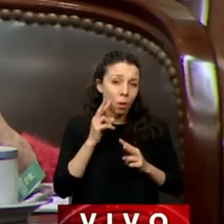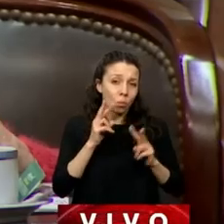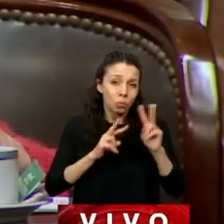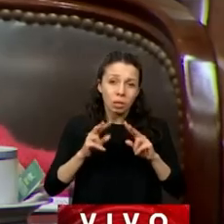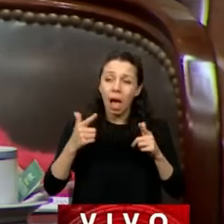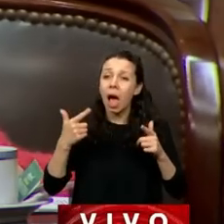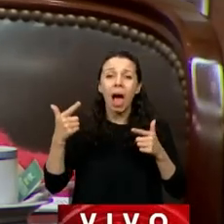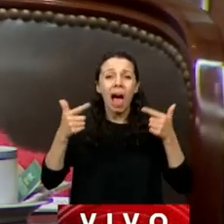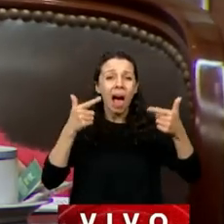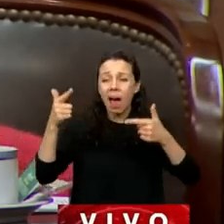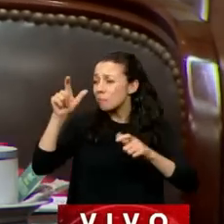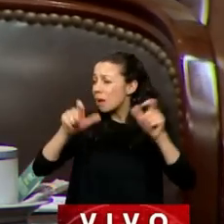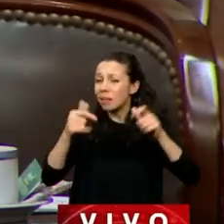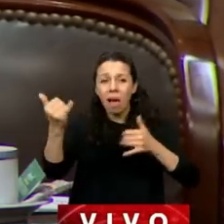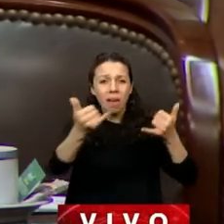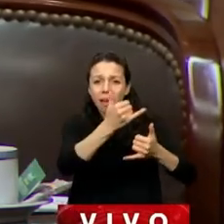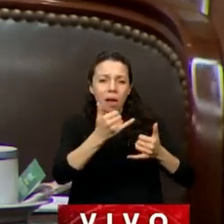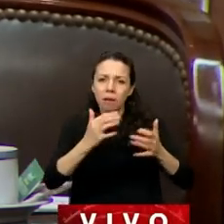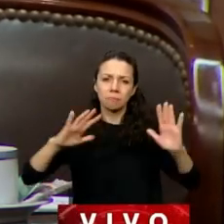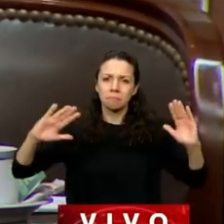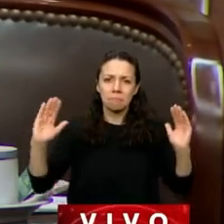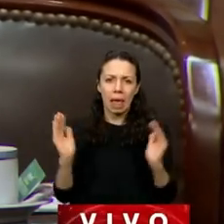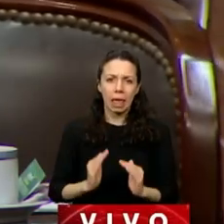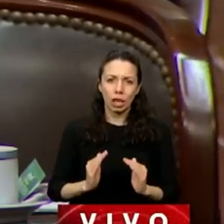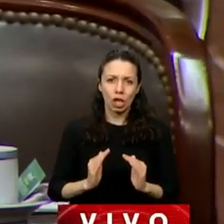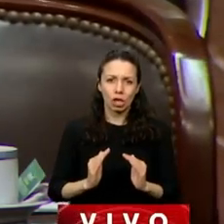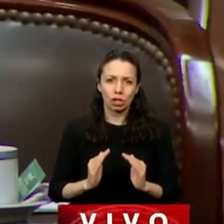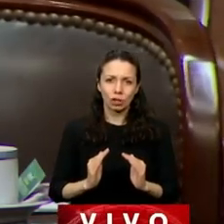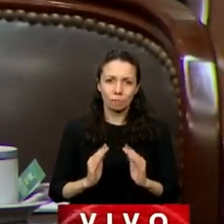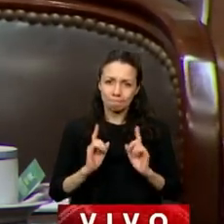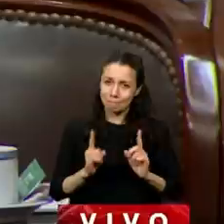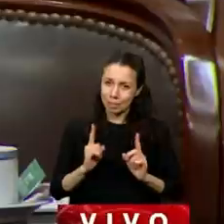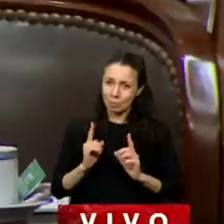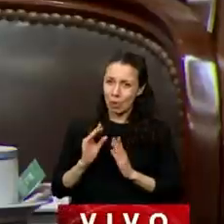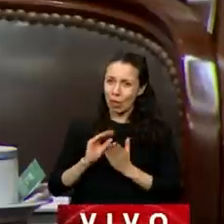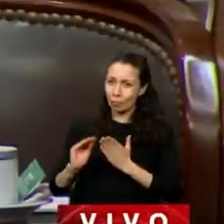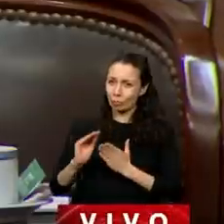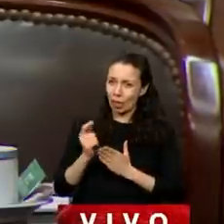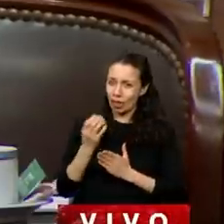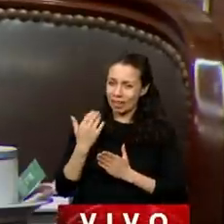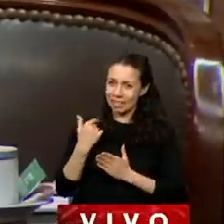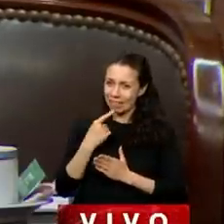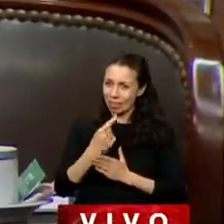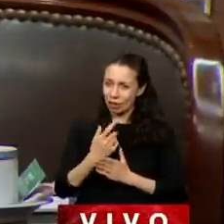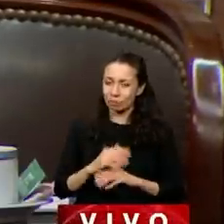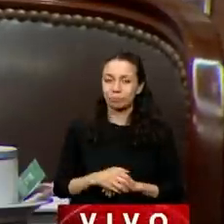menos armas, como dijo recién el diputado preopinante. Y acá me detengo